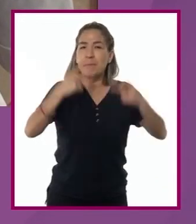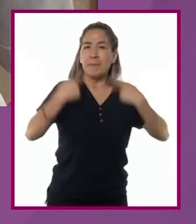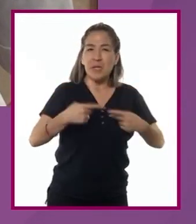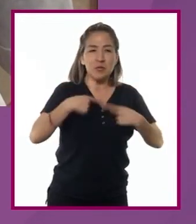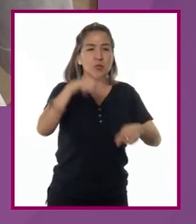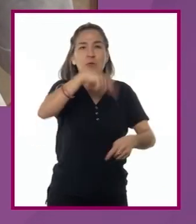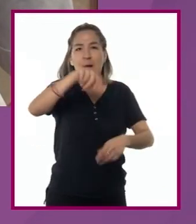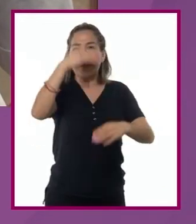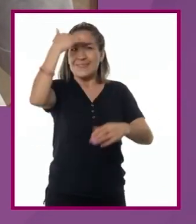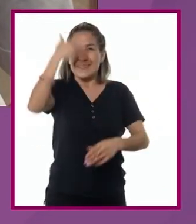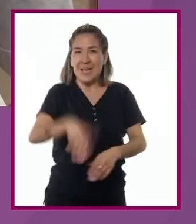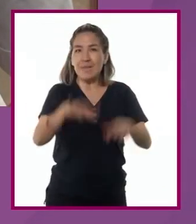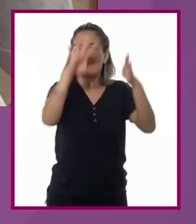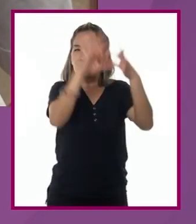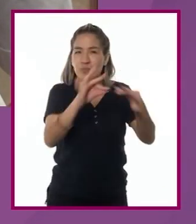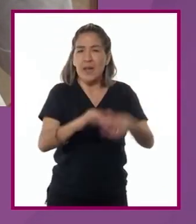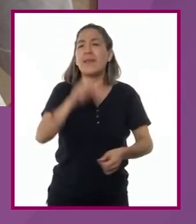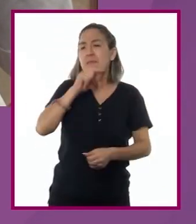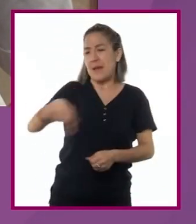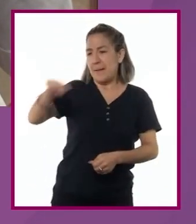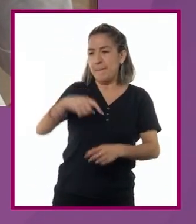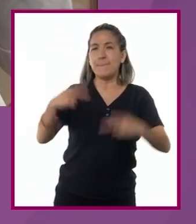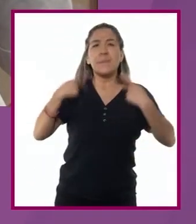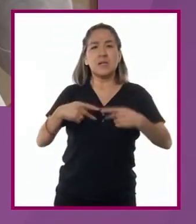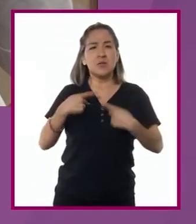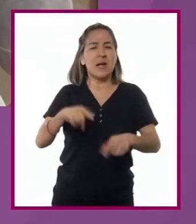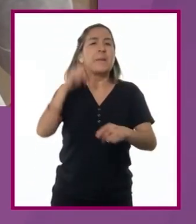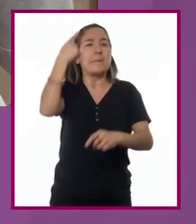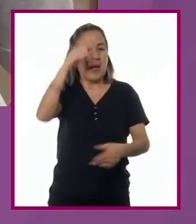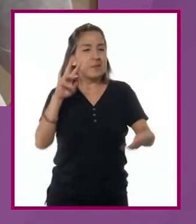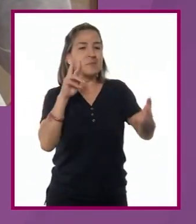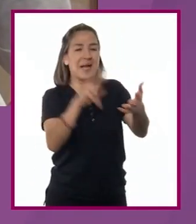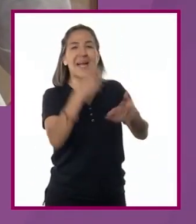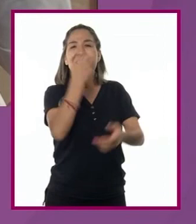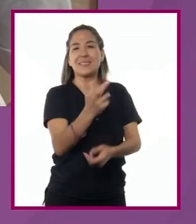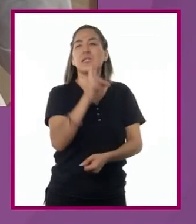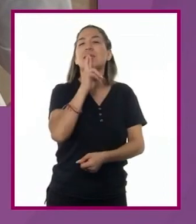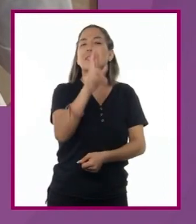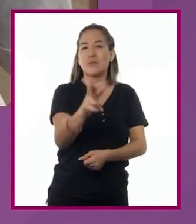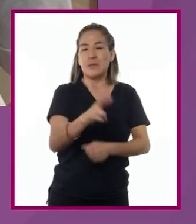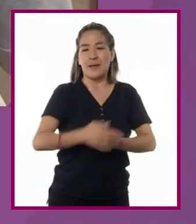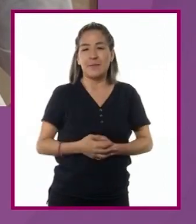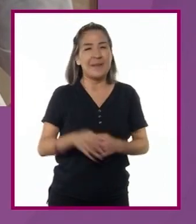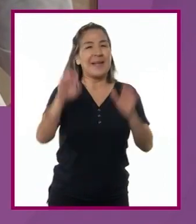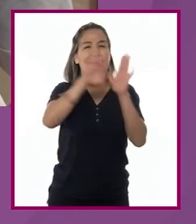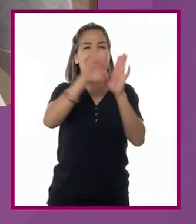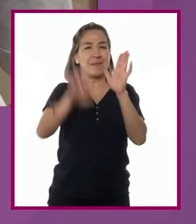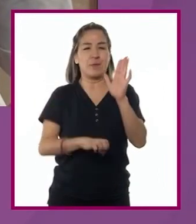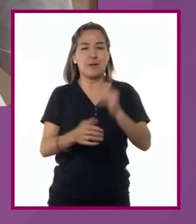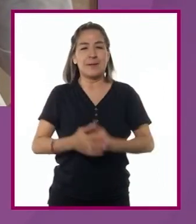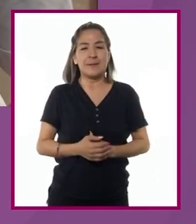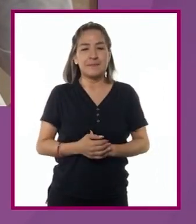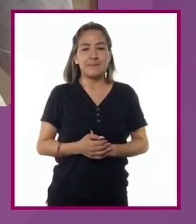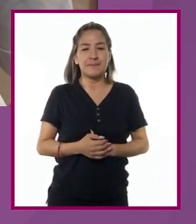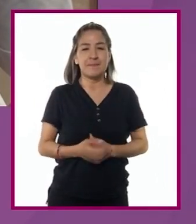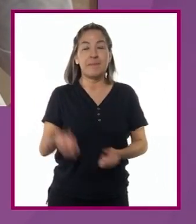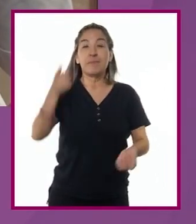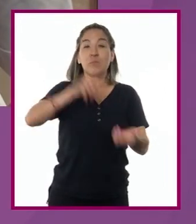general sobre los resultados de esa investigación. Por ejemplo, descubren que la